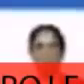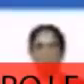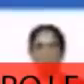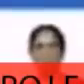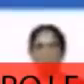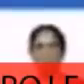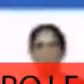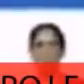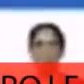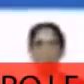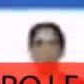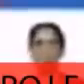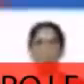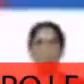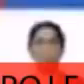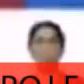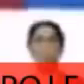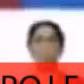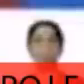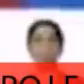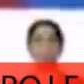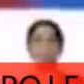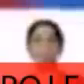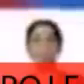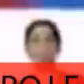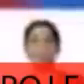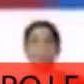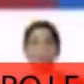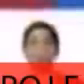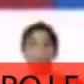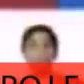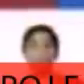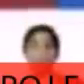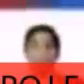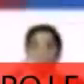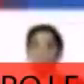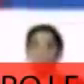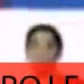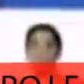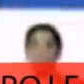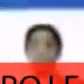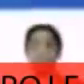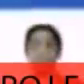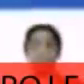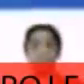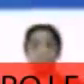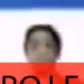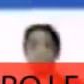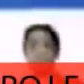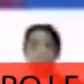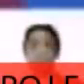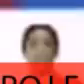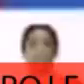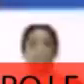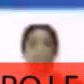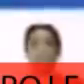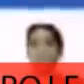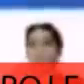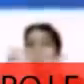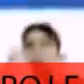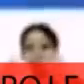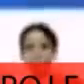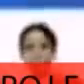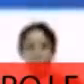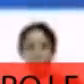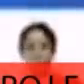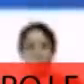calle post cuarentena, y irán buscando todo tipo de cosas para poder intentar calmar de